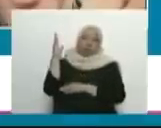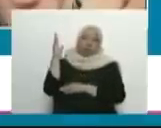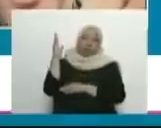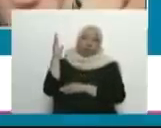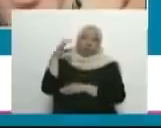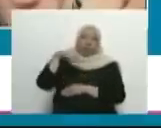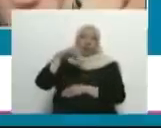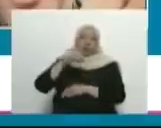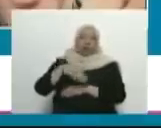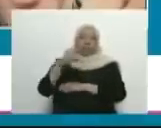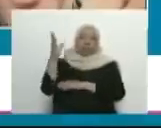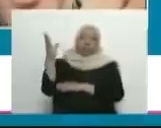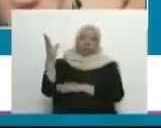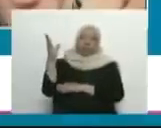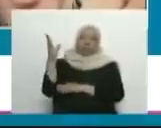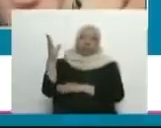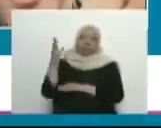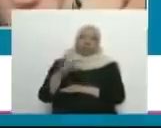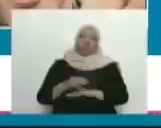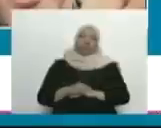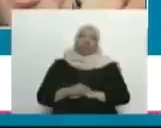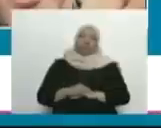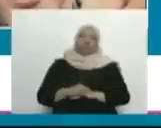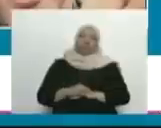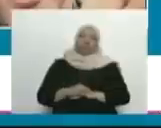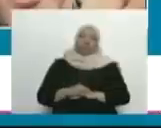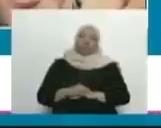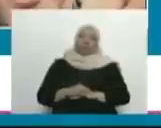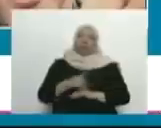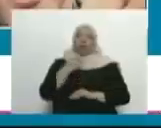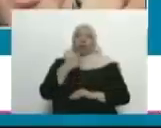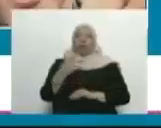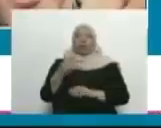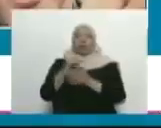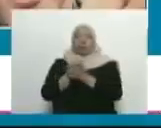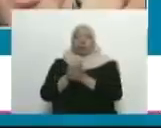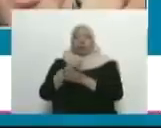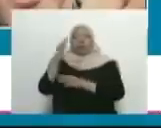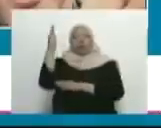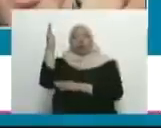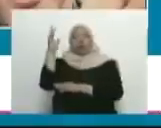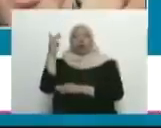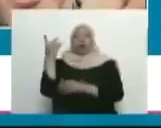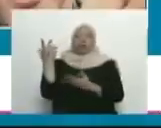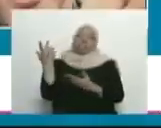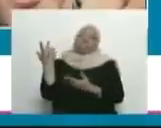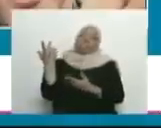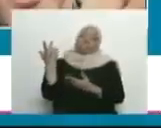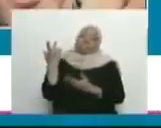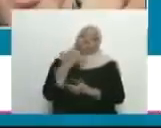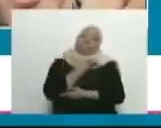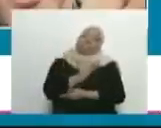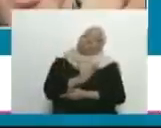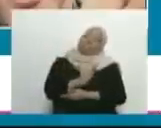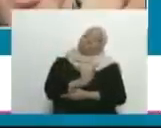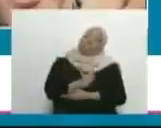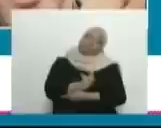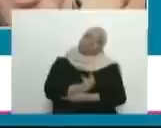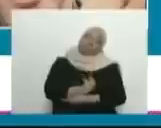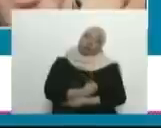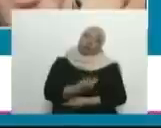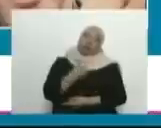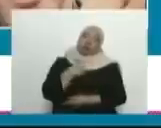del estado Lara, Millán Sabino, lo llamaban Obelisco. Así es. Y yo lo